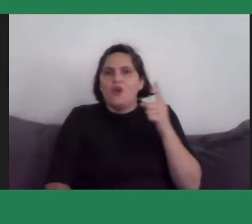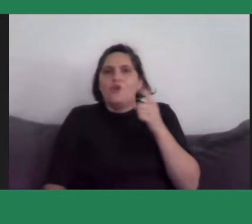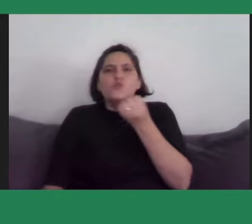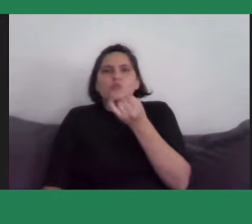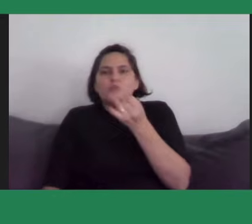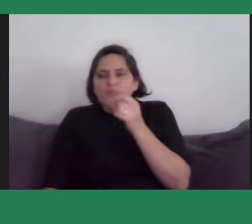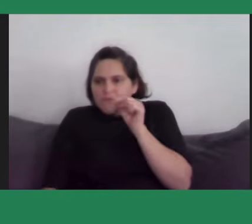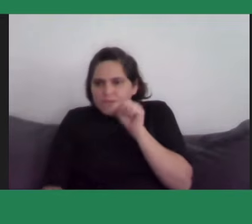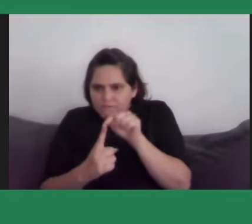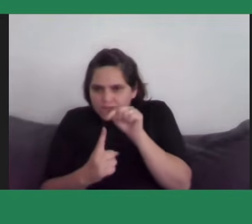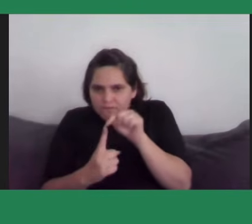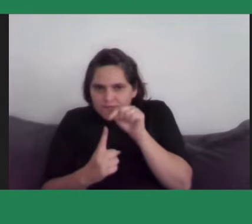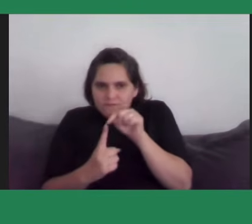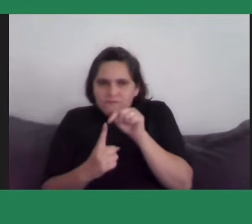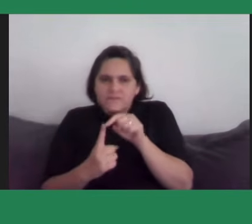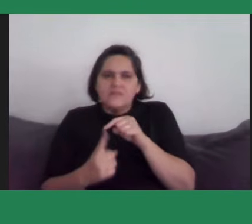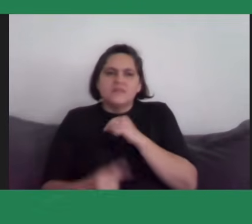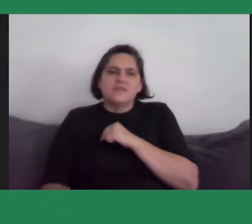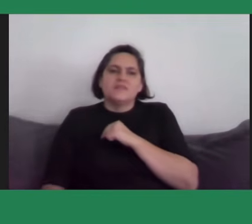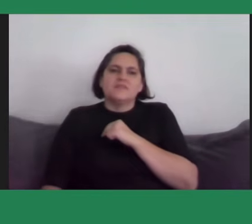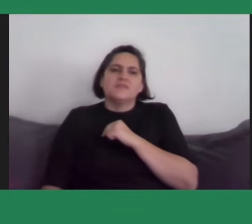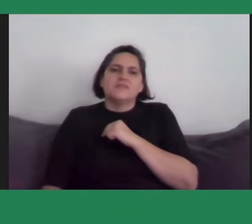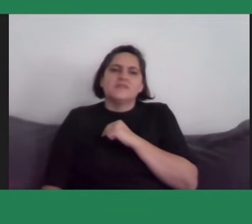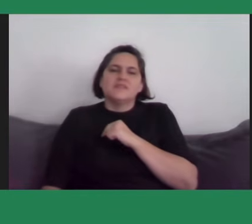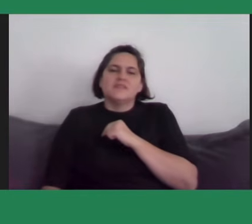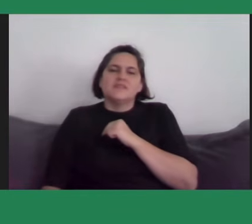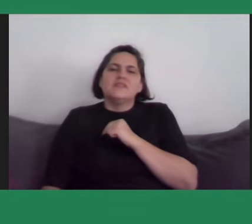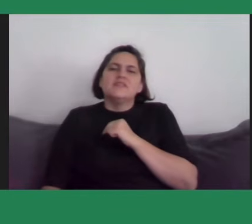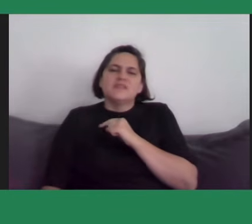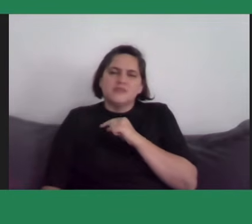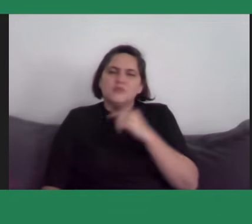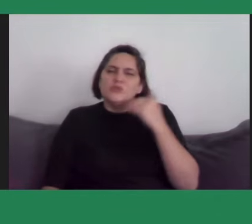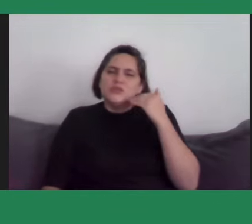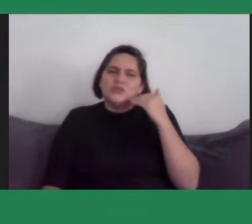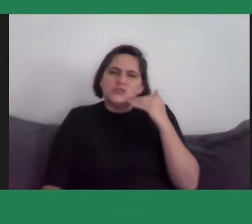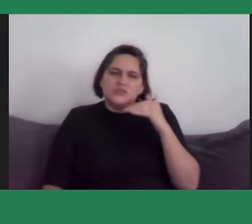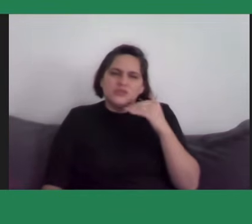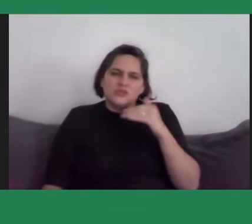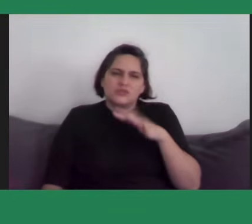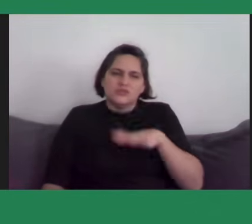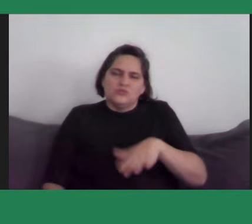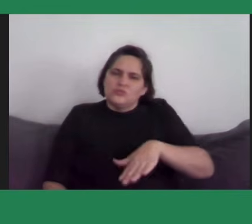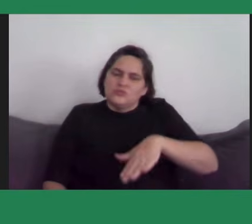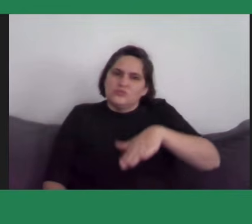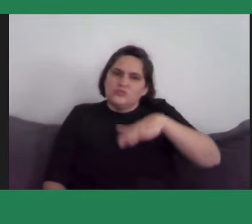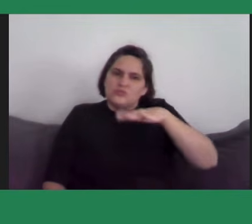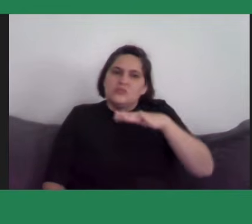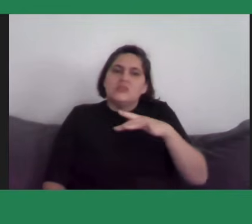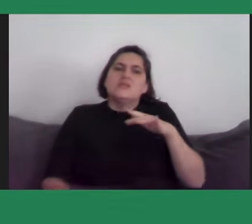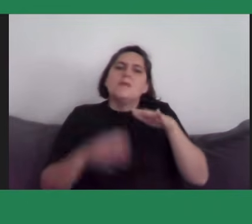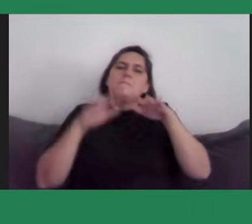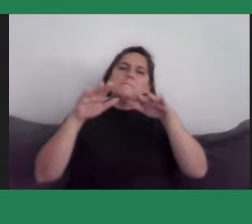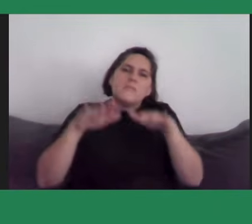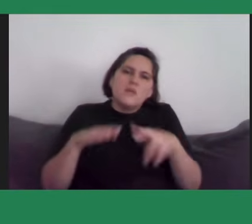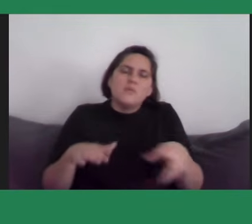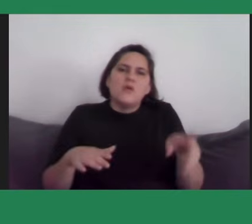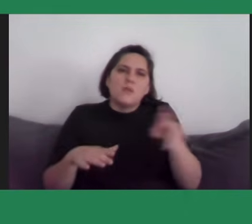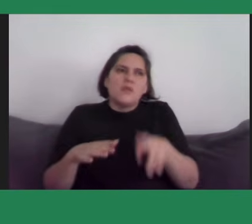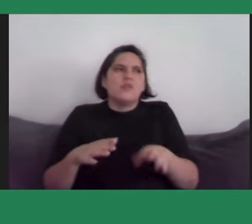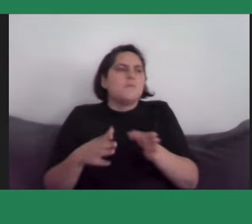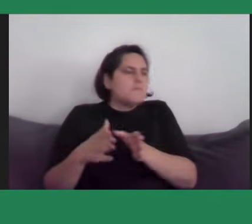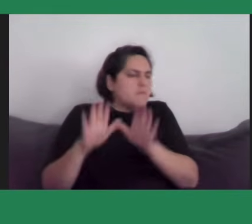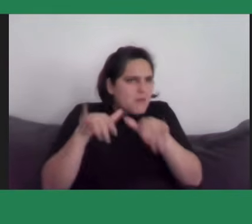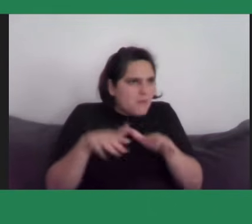Tener que, siendo muy pequeño, siendo muy, muy pequeño, tener que seguir siempre las mismas rutinas, el mismo camino, la